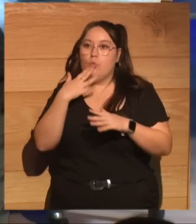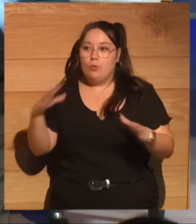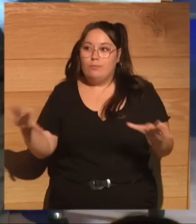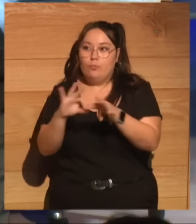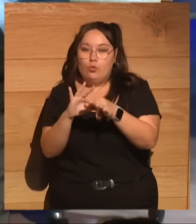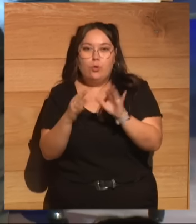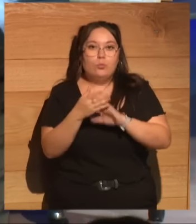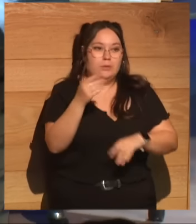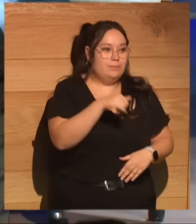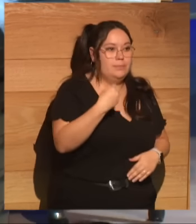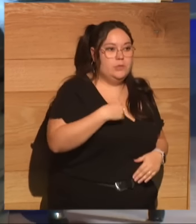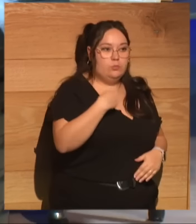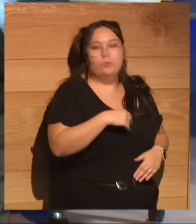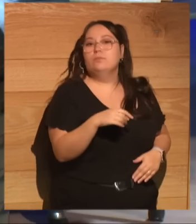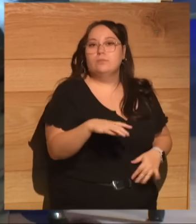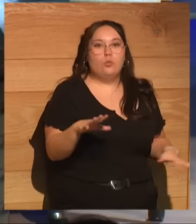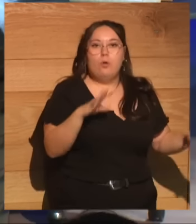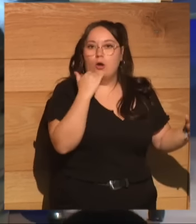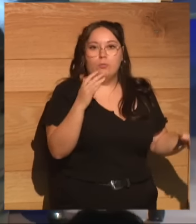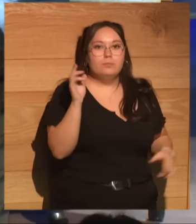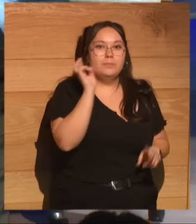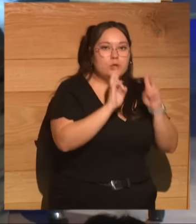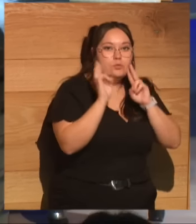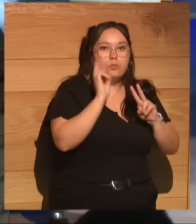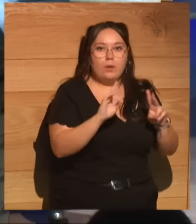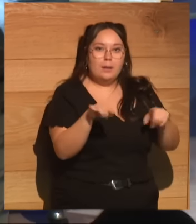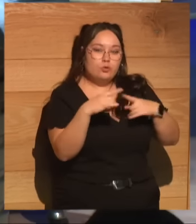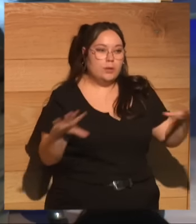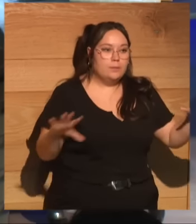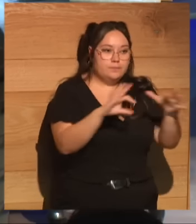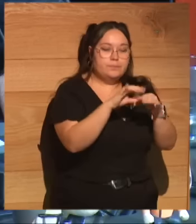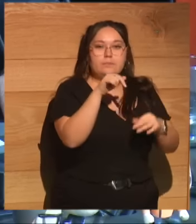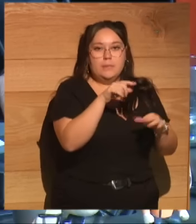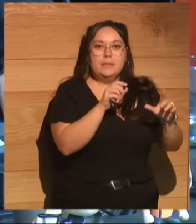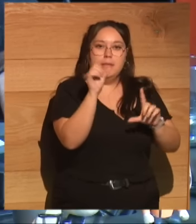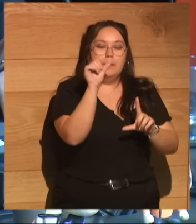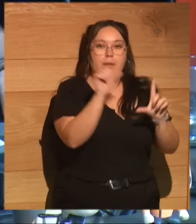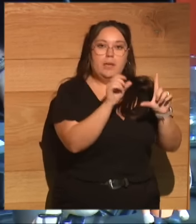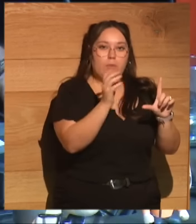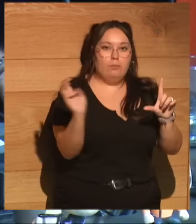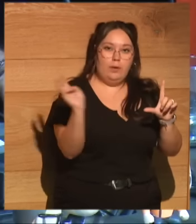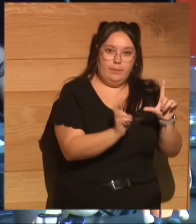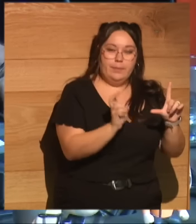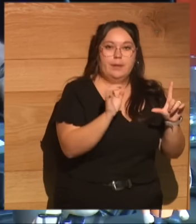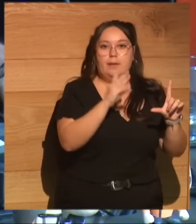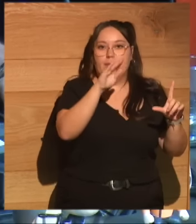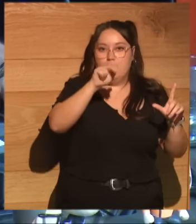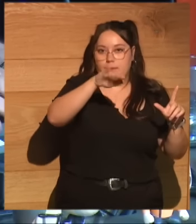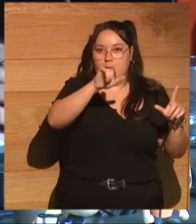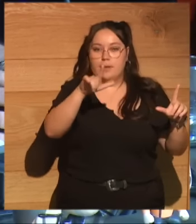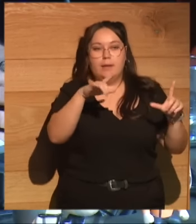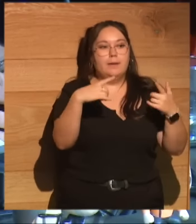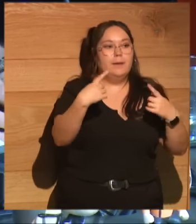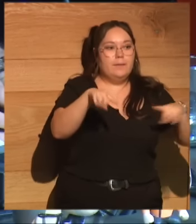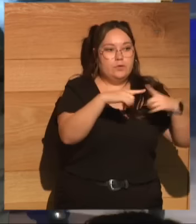matrimonios musicales y visuales más importantes de la historia del cine nace en esta película, que ya Danny Elfman hace la banda